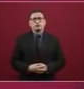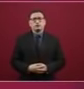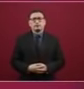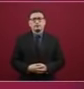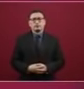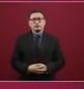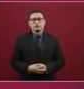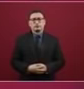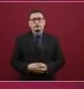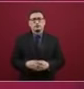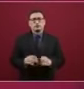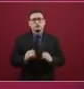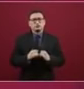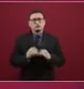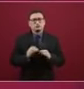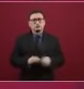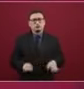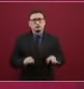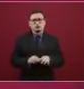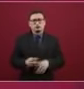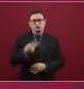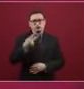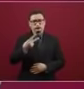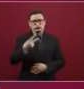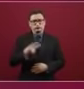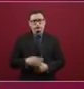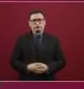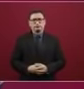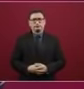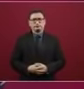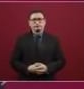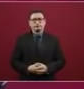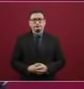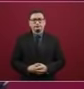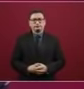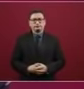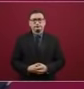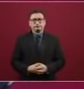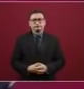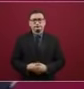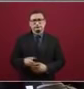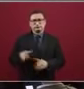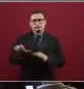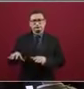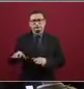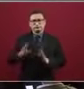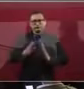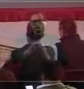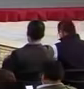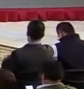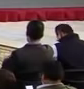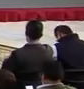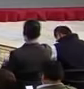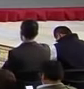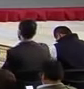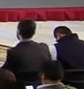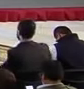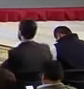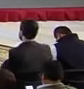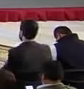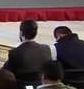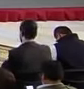dos instituciones fundamentales de México, el Ejército y la Marina. Hay cosas que no se